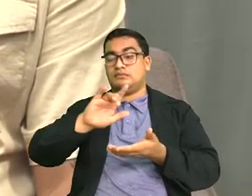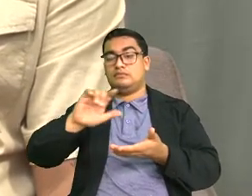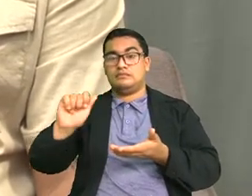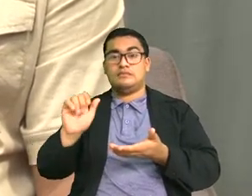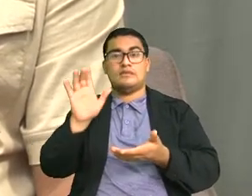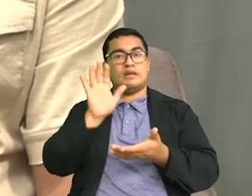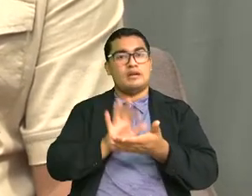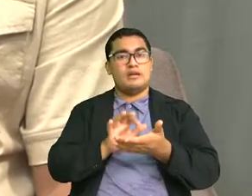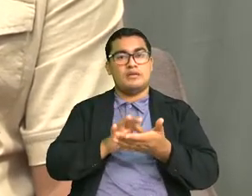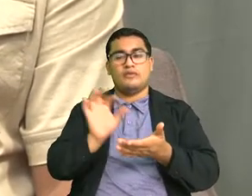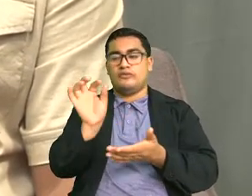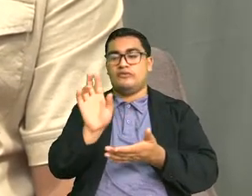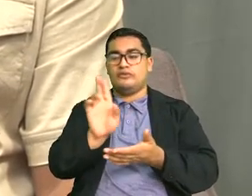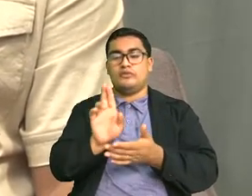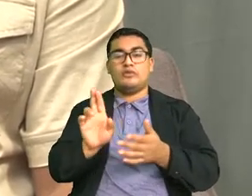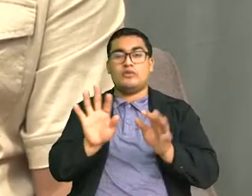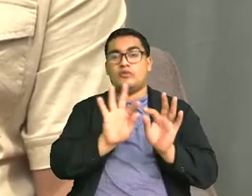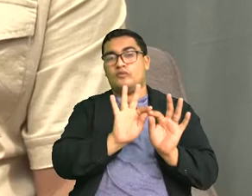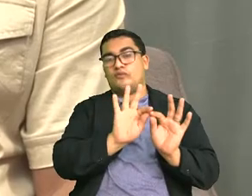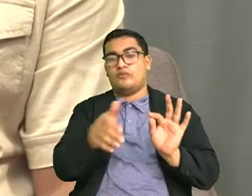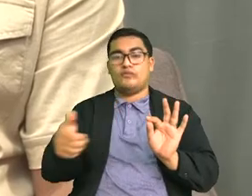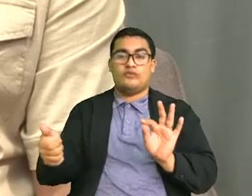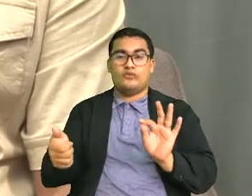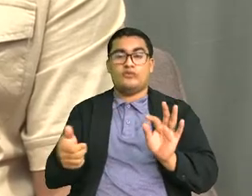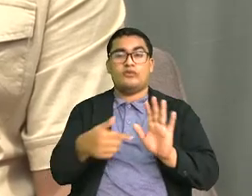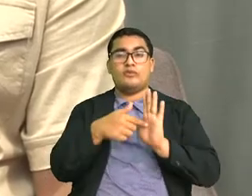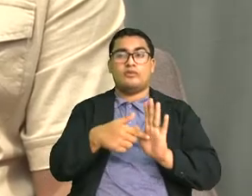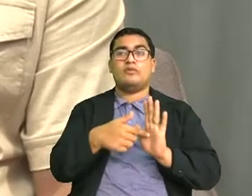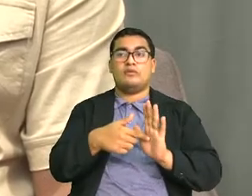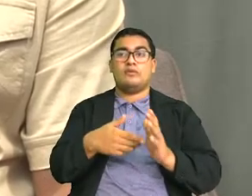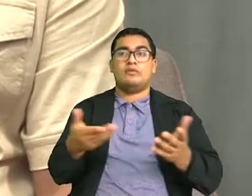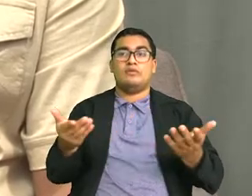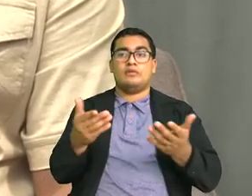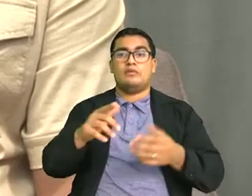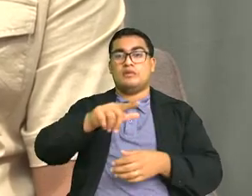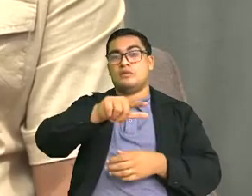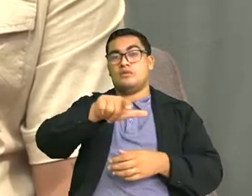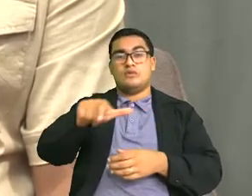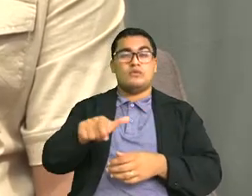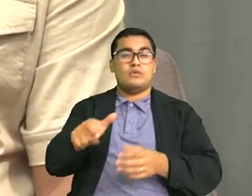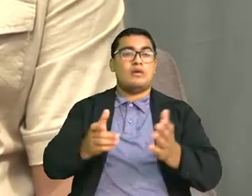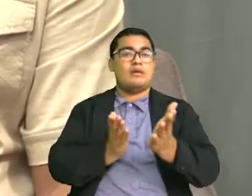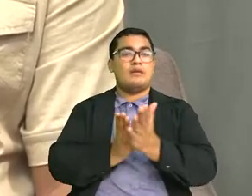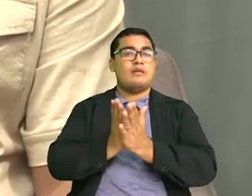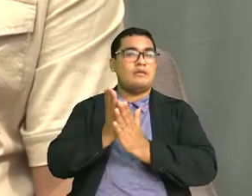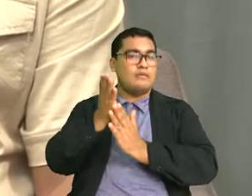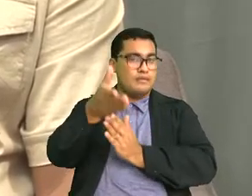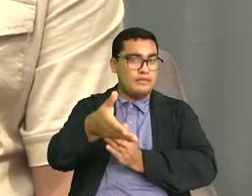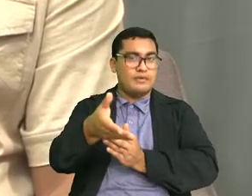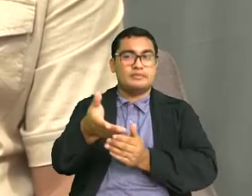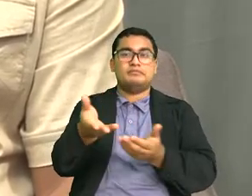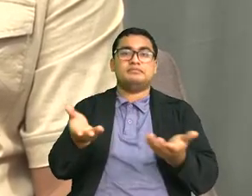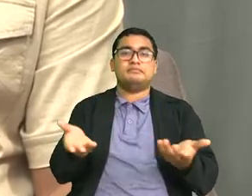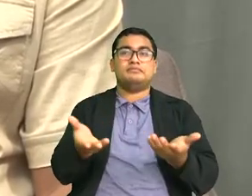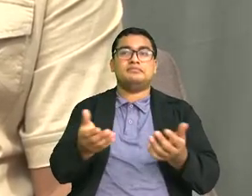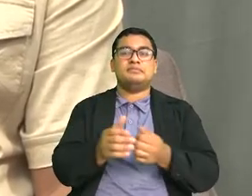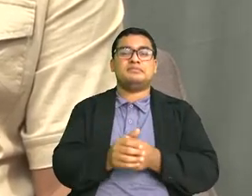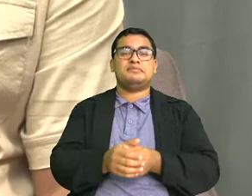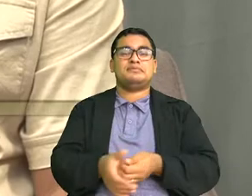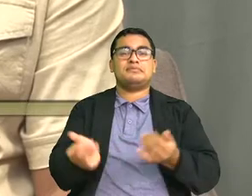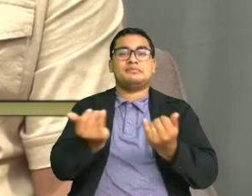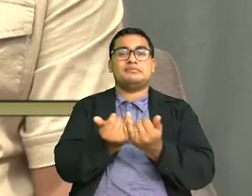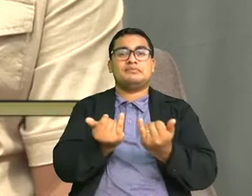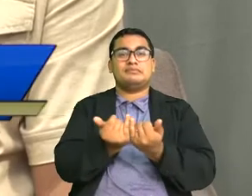frutales técnicas como injertación en cítricos en aguacate verdad y a la vez se ha